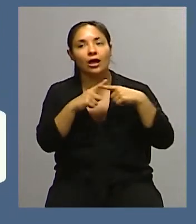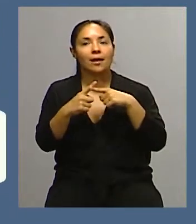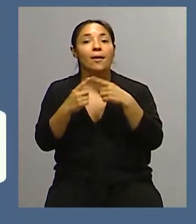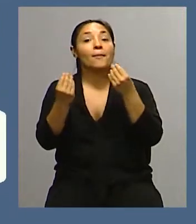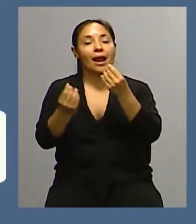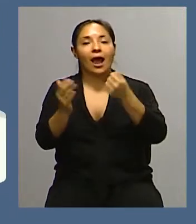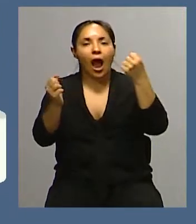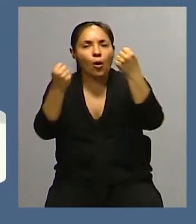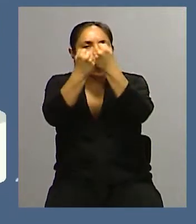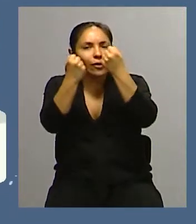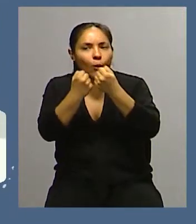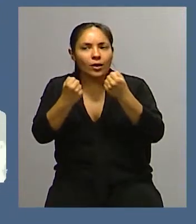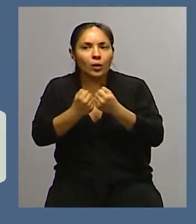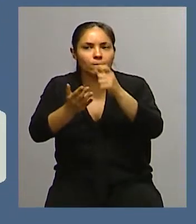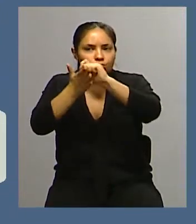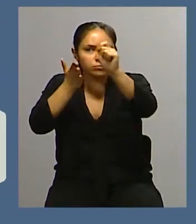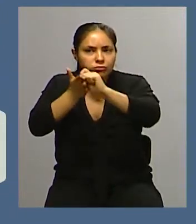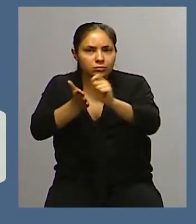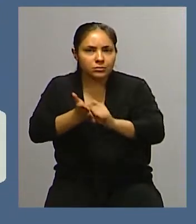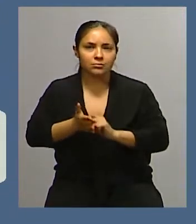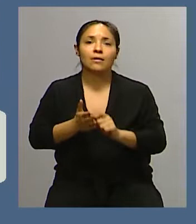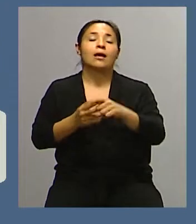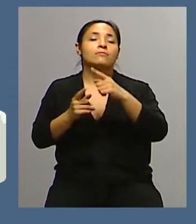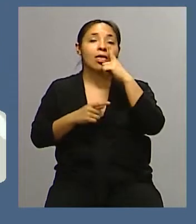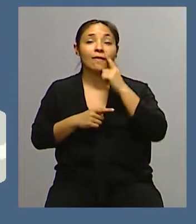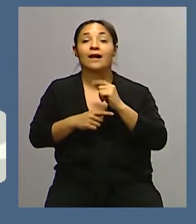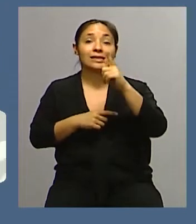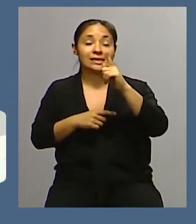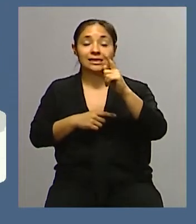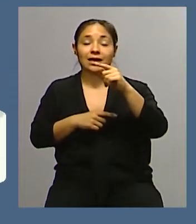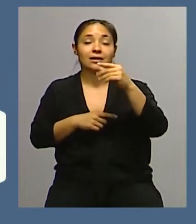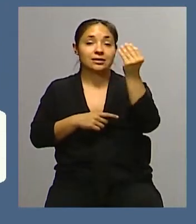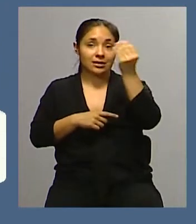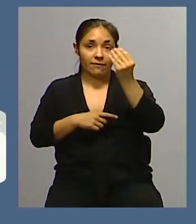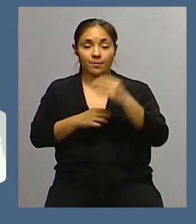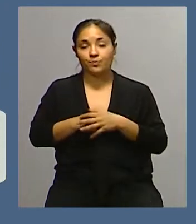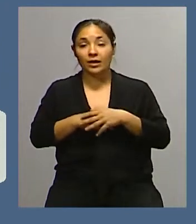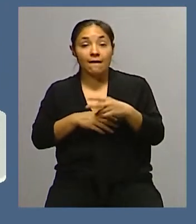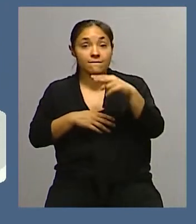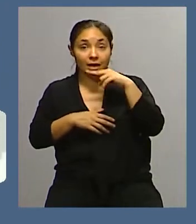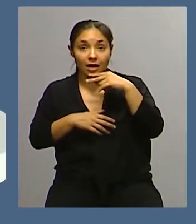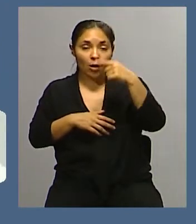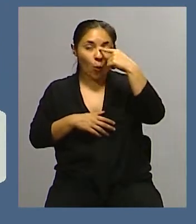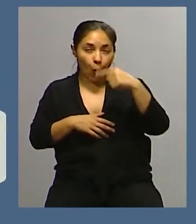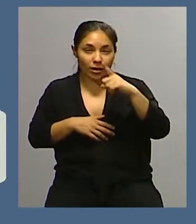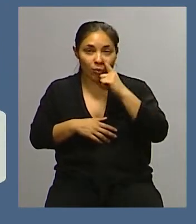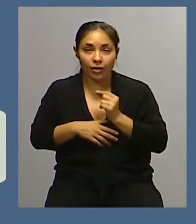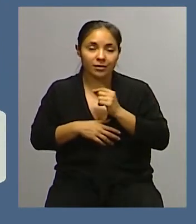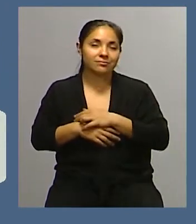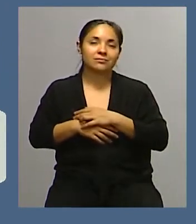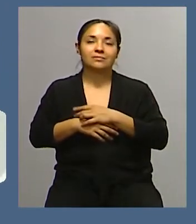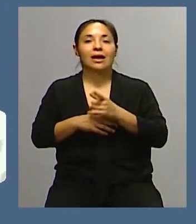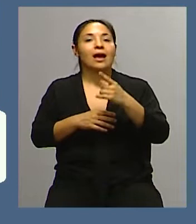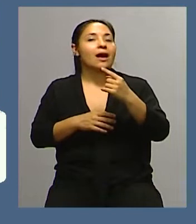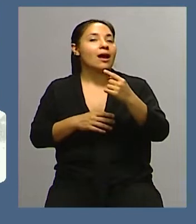que van a fijarse, yo creo que ya el día sábado. El viernes es el día final previsto, pero nunca se termina el día